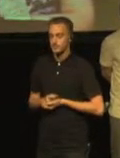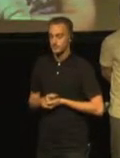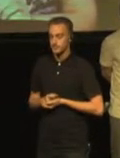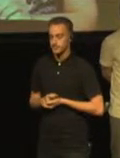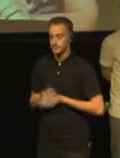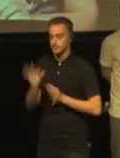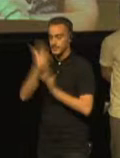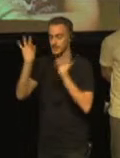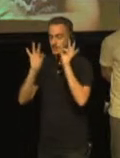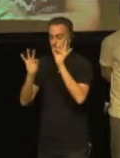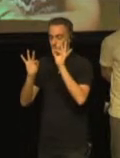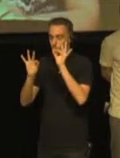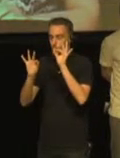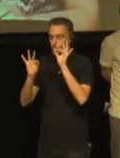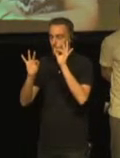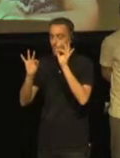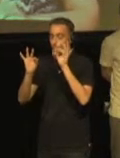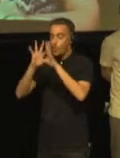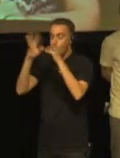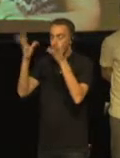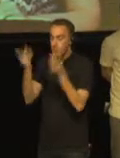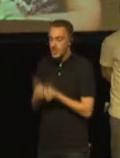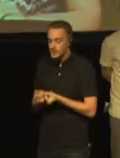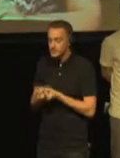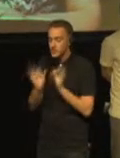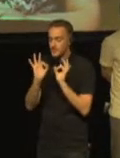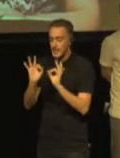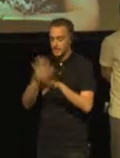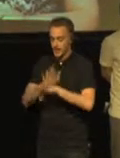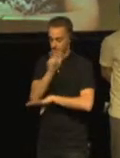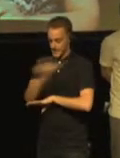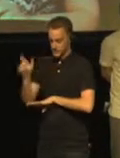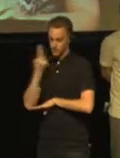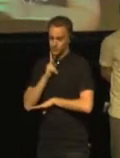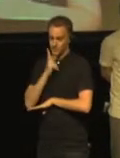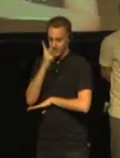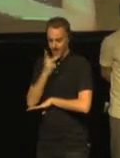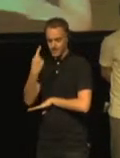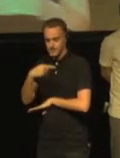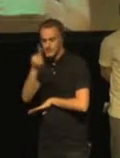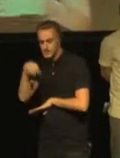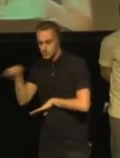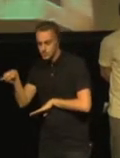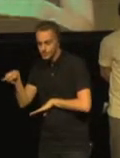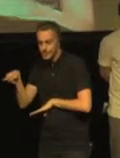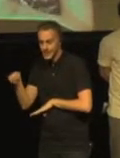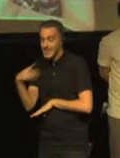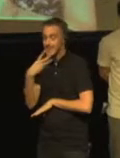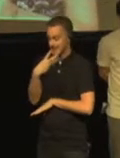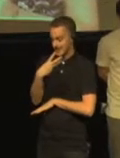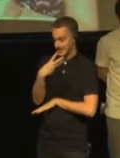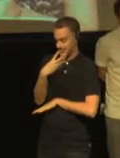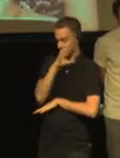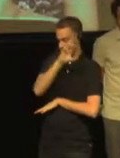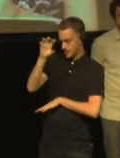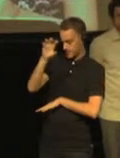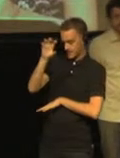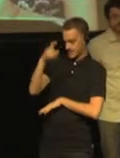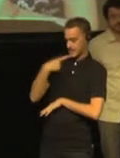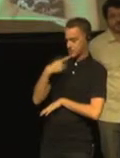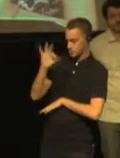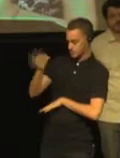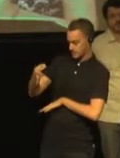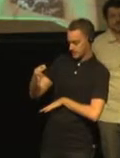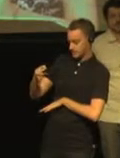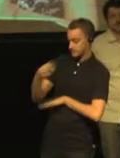un censo específico de personas sordociegas? Sin embargo, solo tres estados respondieron que sí. Bueno, respondieron de los